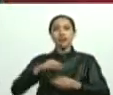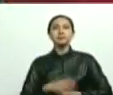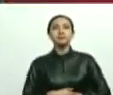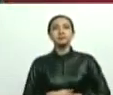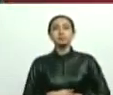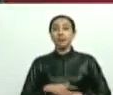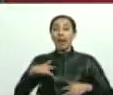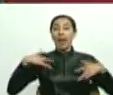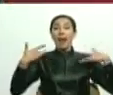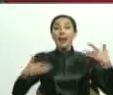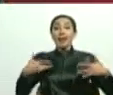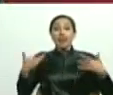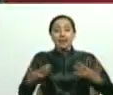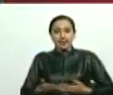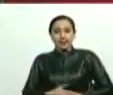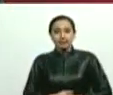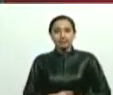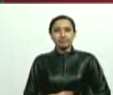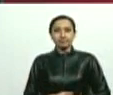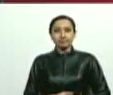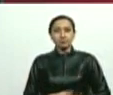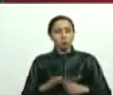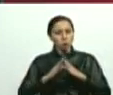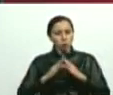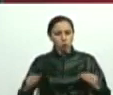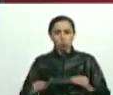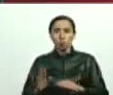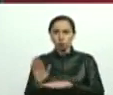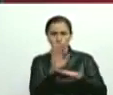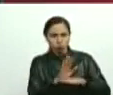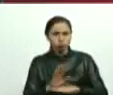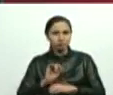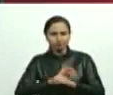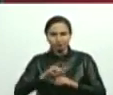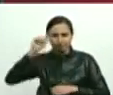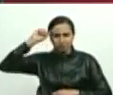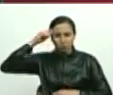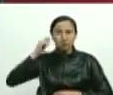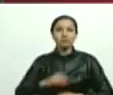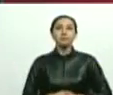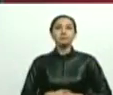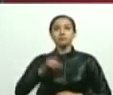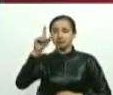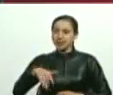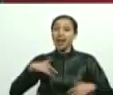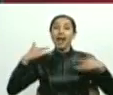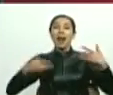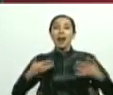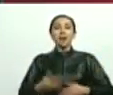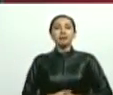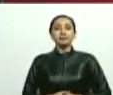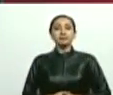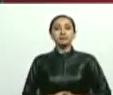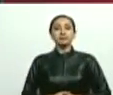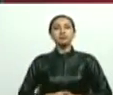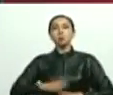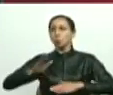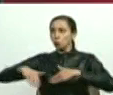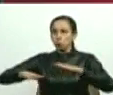alegre, con toda la bioseguridad, pero muy alegre. Que suenen los